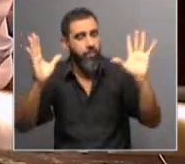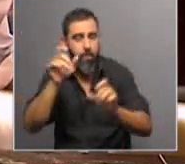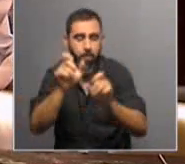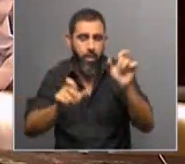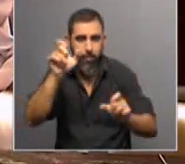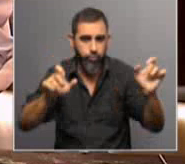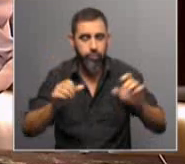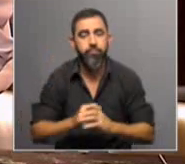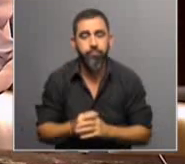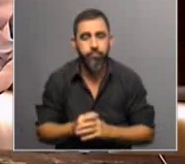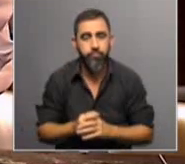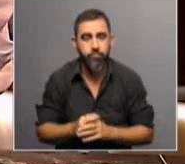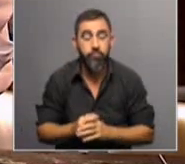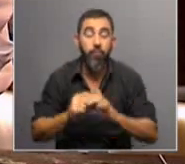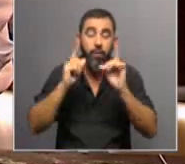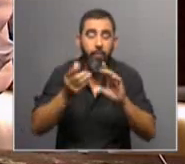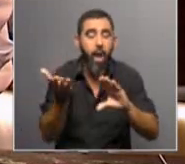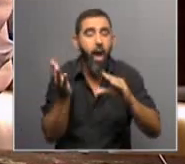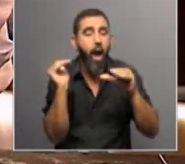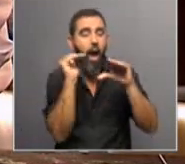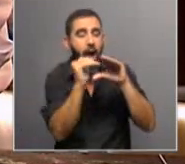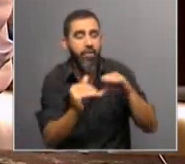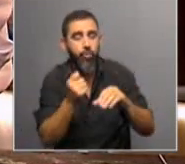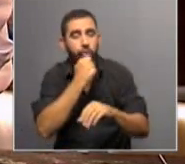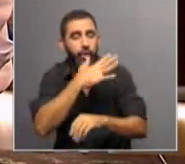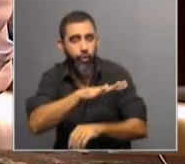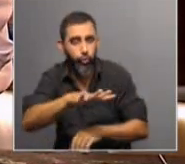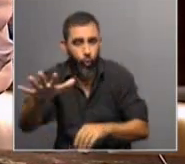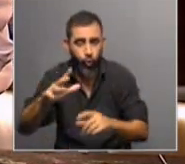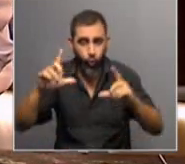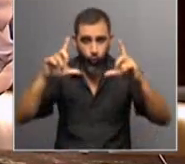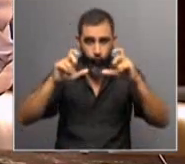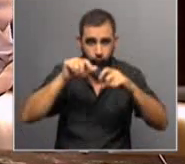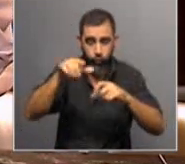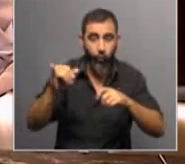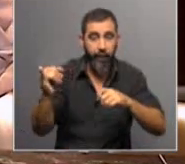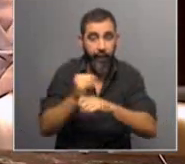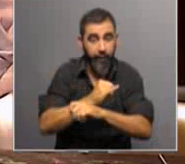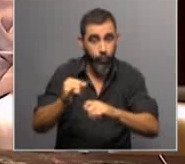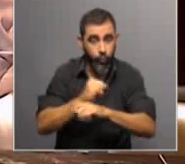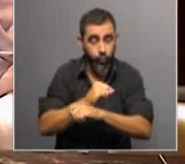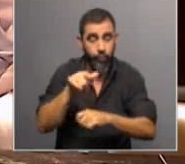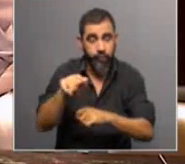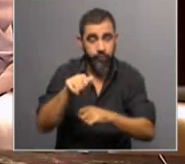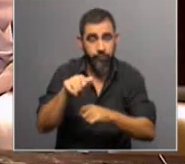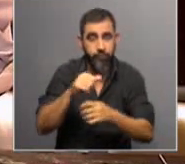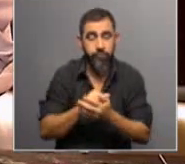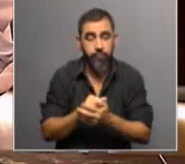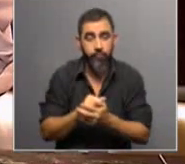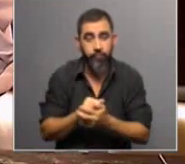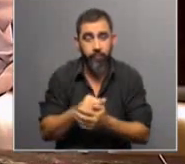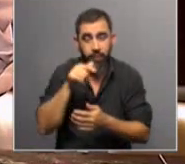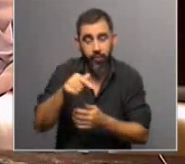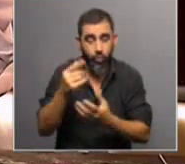dominio público. Esto aplica para el archivo fotográfico histórico institucional, que es una de las partes